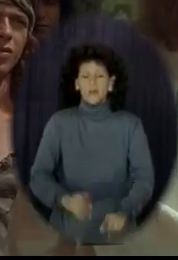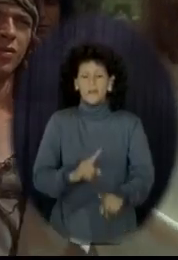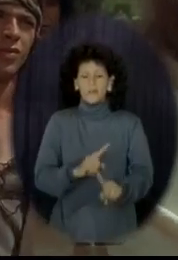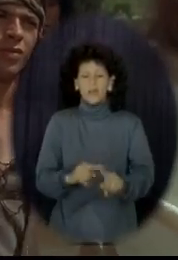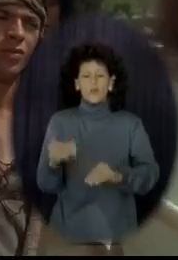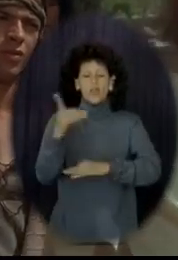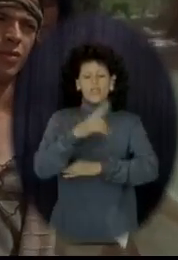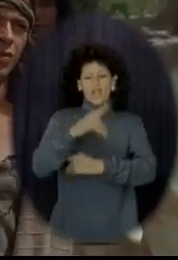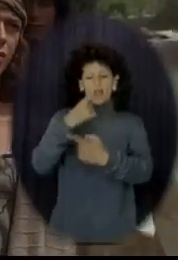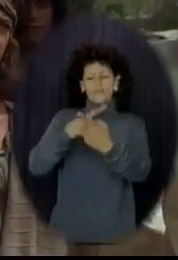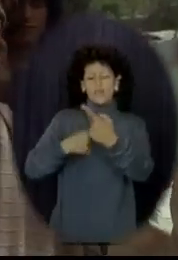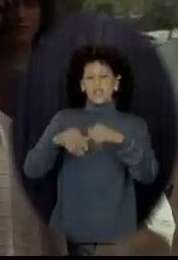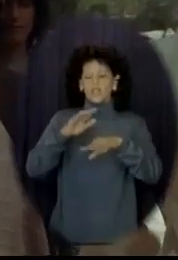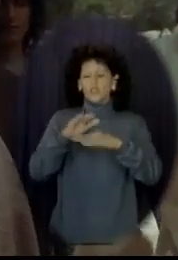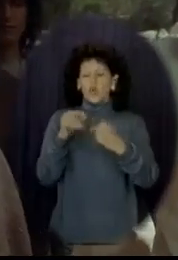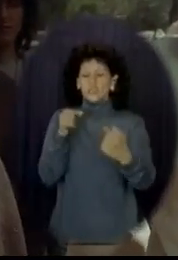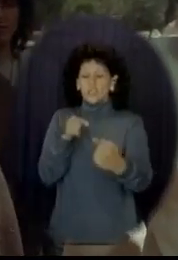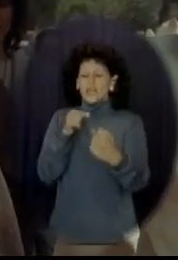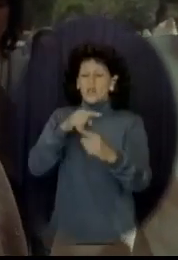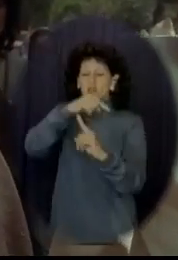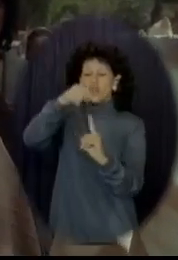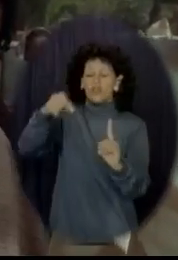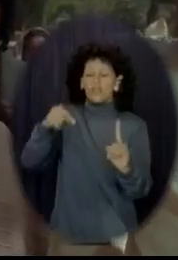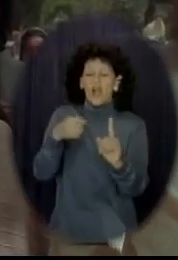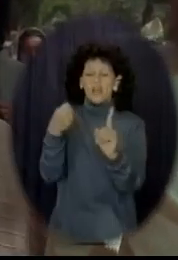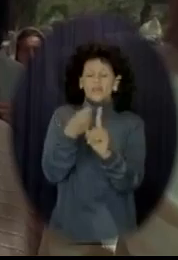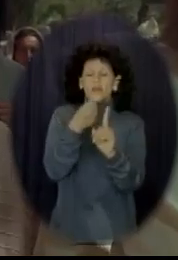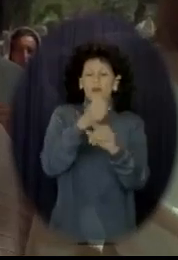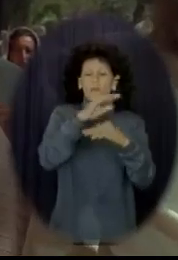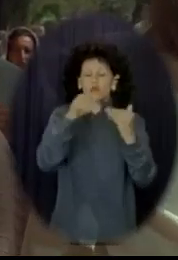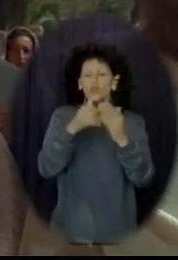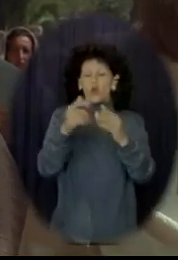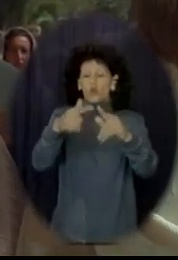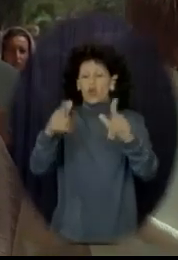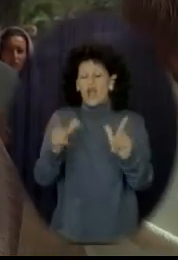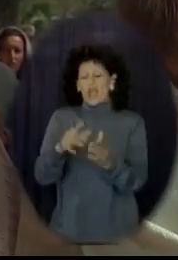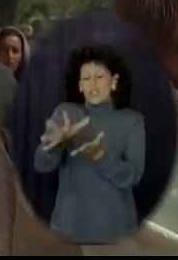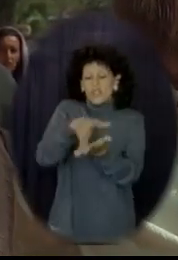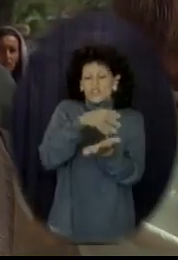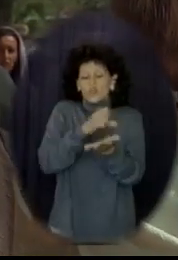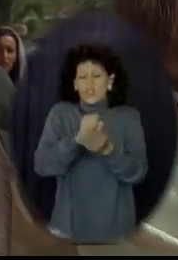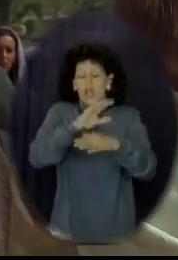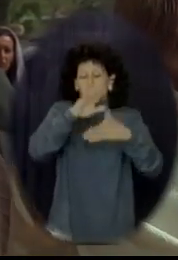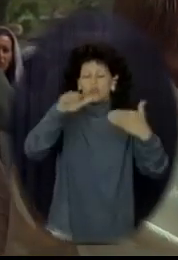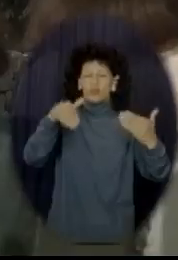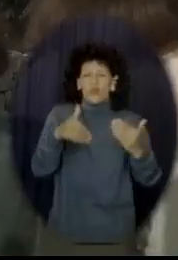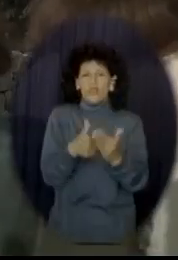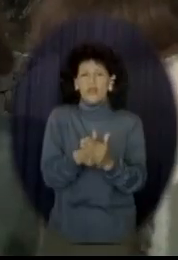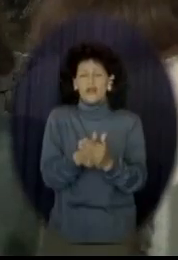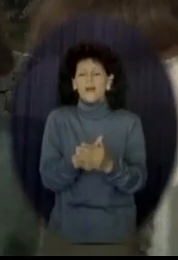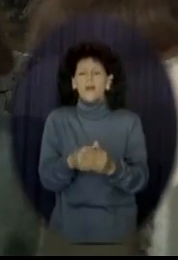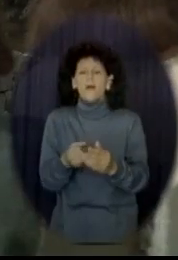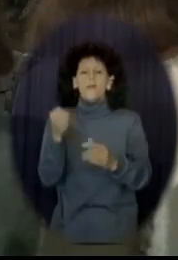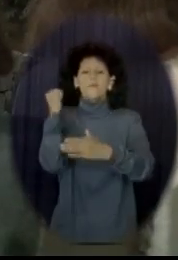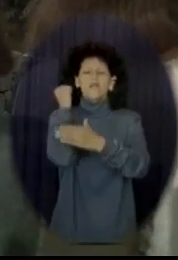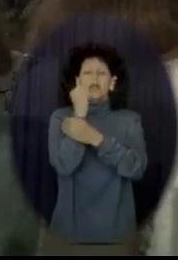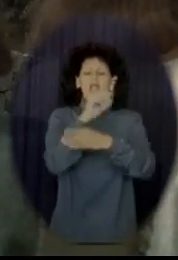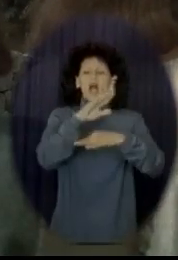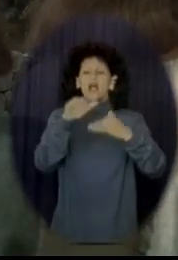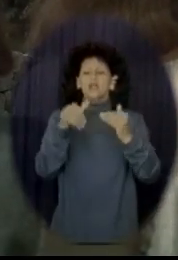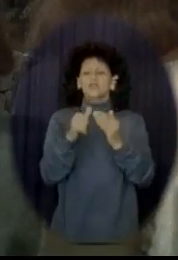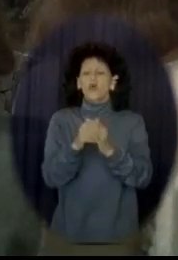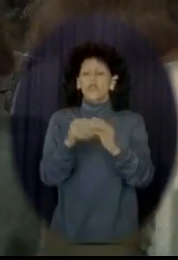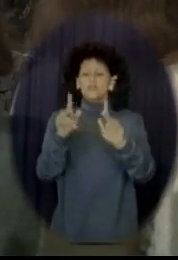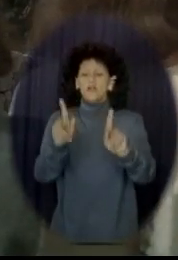Pero el día vendrá en que tus enemigos te rodearán y atacarán y te destruirán por completo. Y matarán a